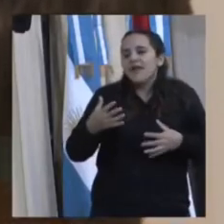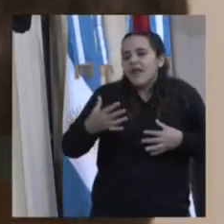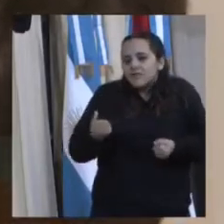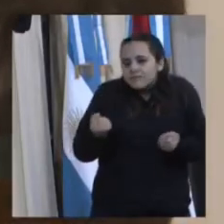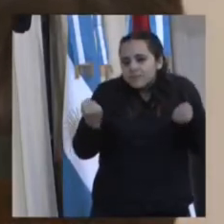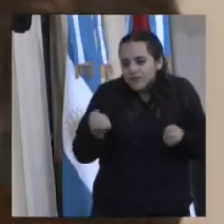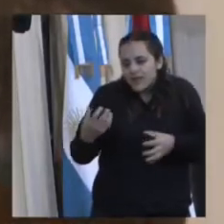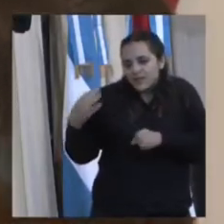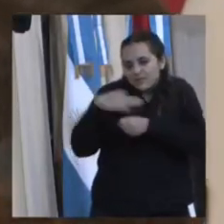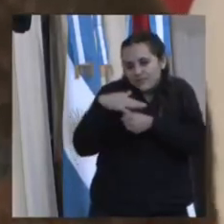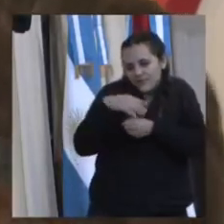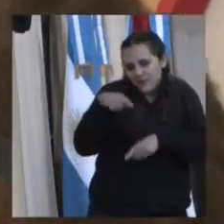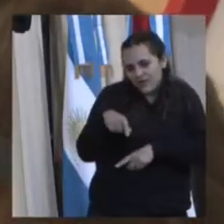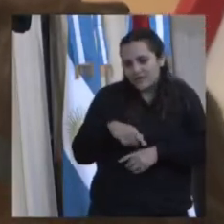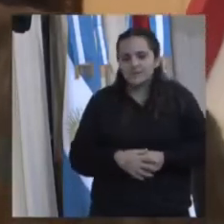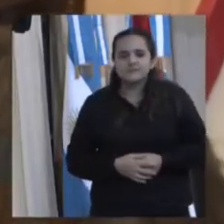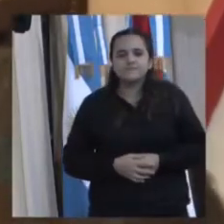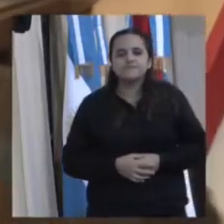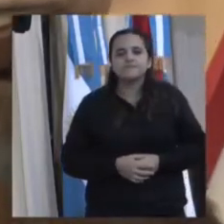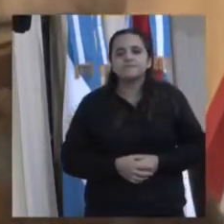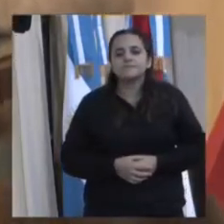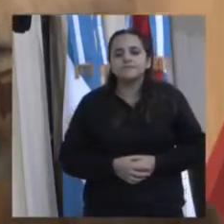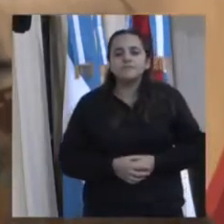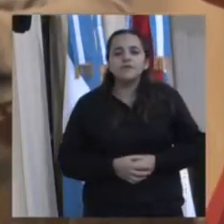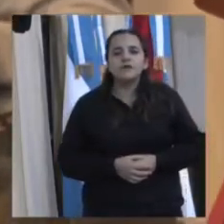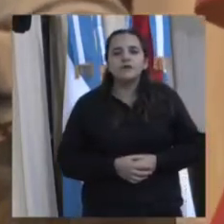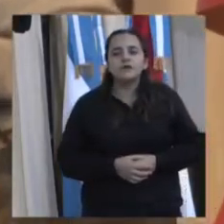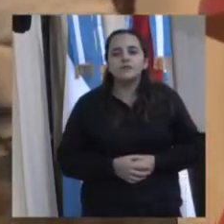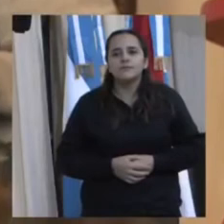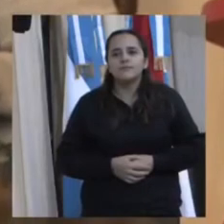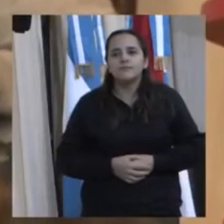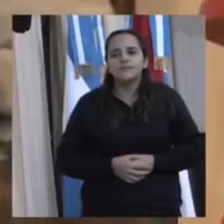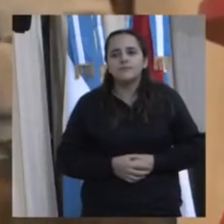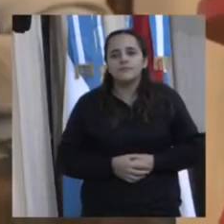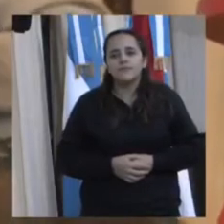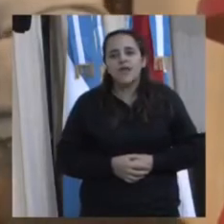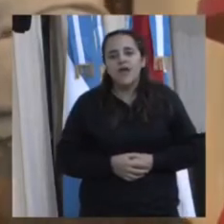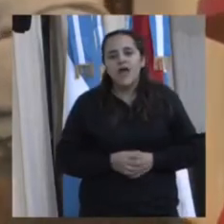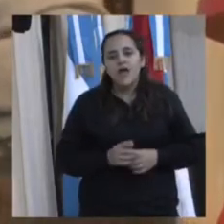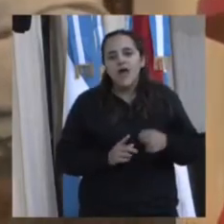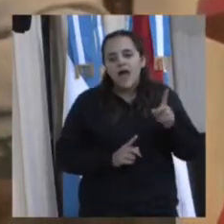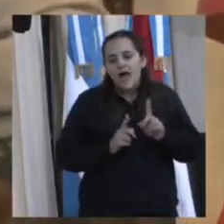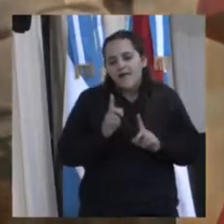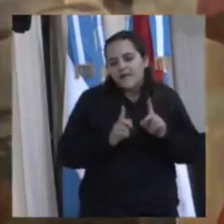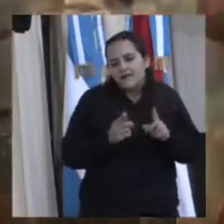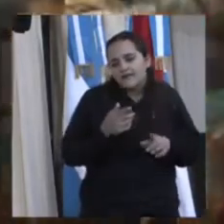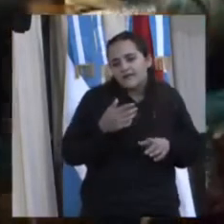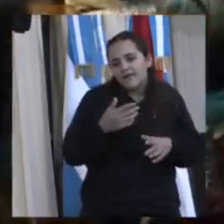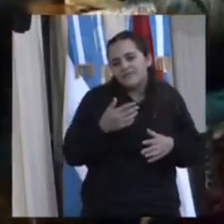proletario. Restos de la vieja educación tenían lo apresado todavía. Y aunque a veces se le escuchaba el lenguaje de la